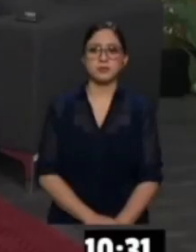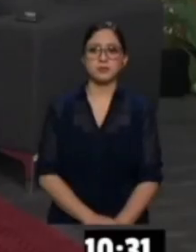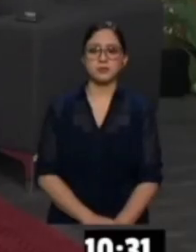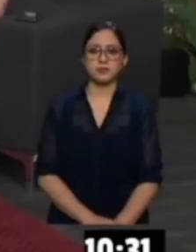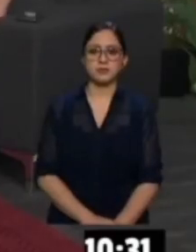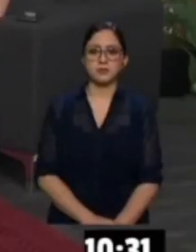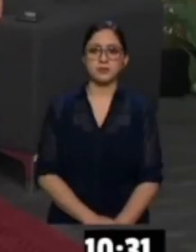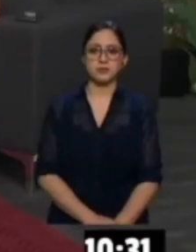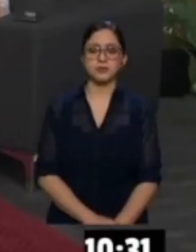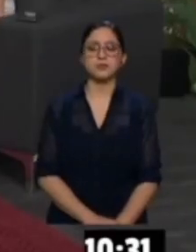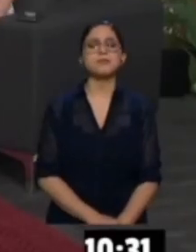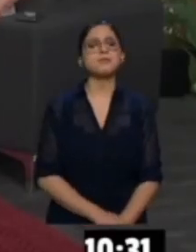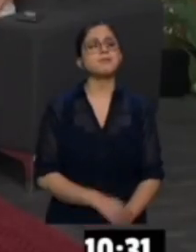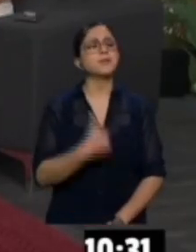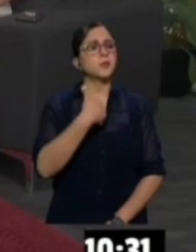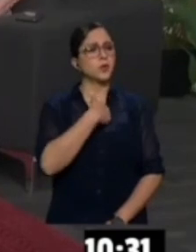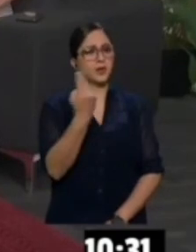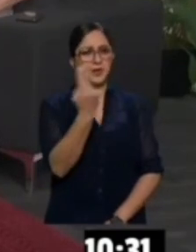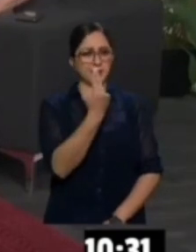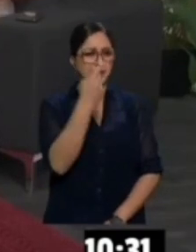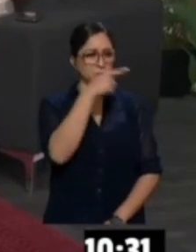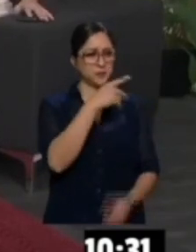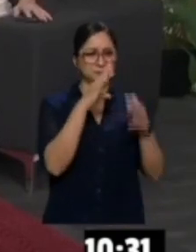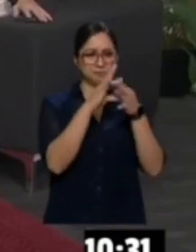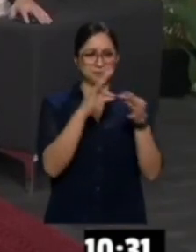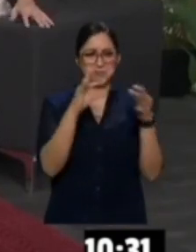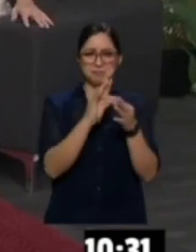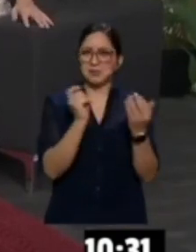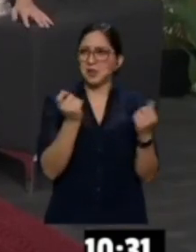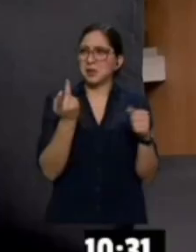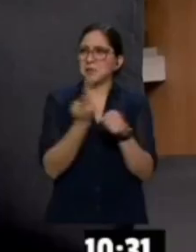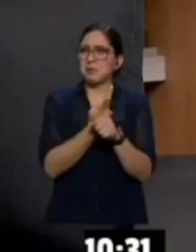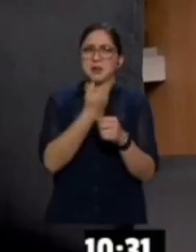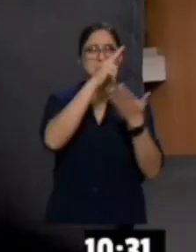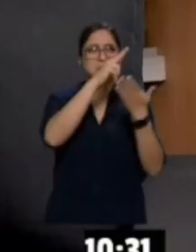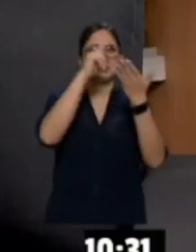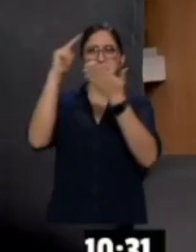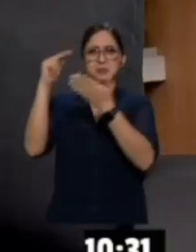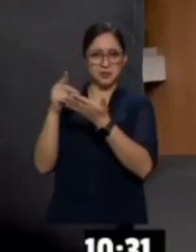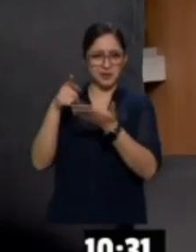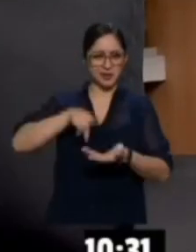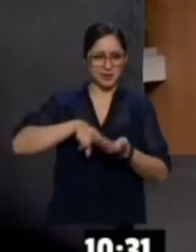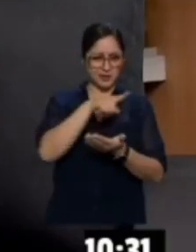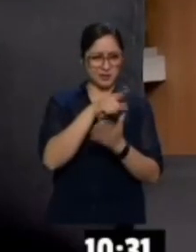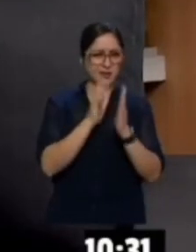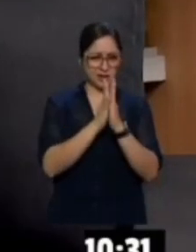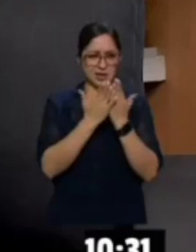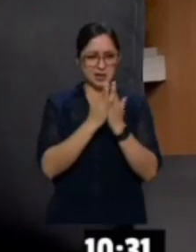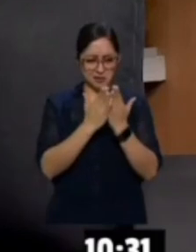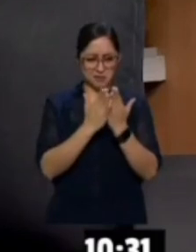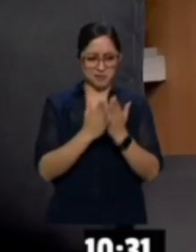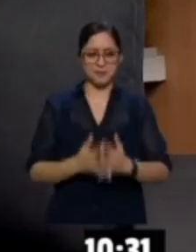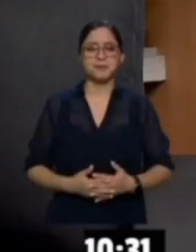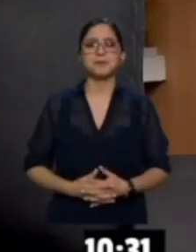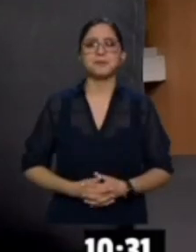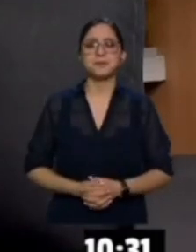creación plástica, el libro. Venga, venga. Muchísimas gracias. Mira, justo van a ser ustedes dos, Fernando y